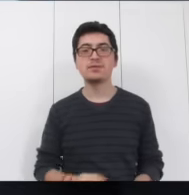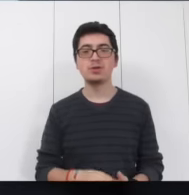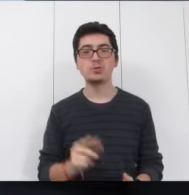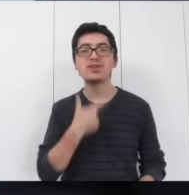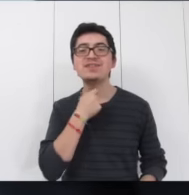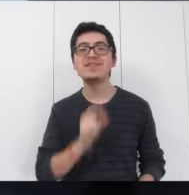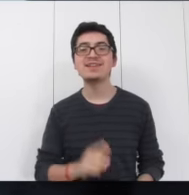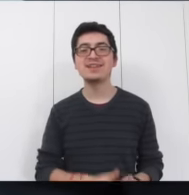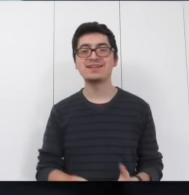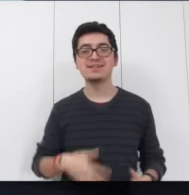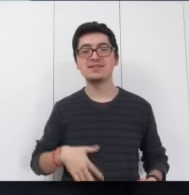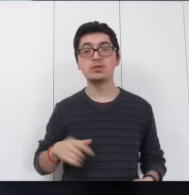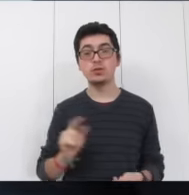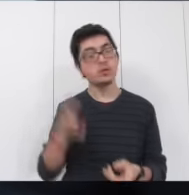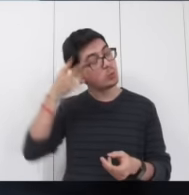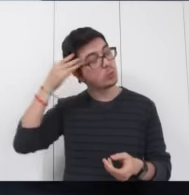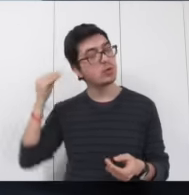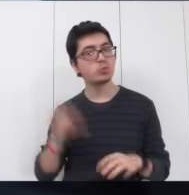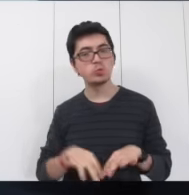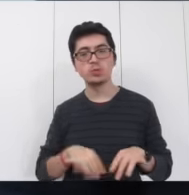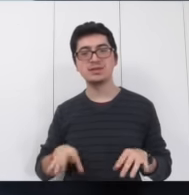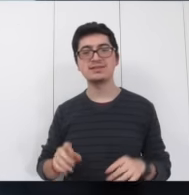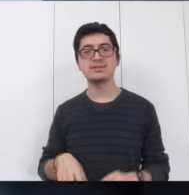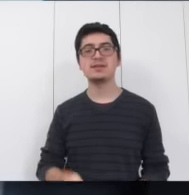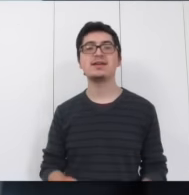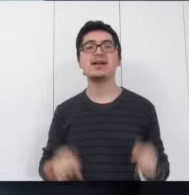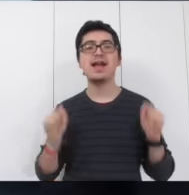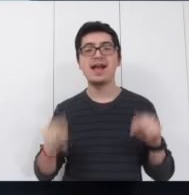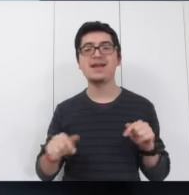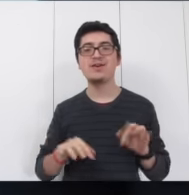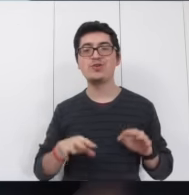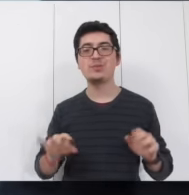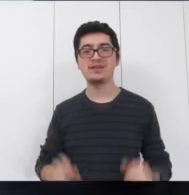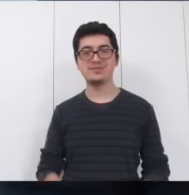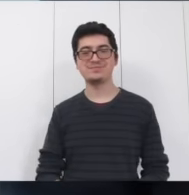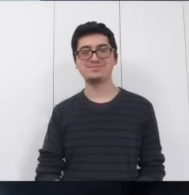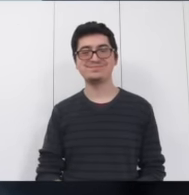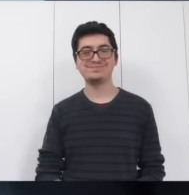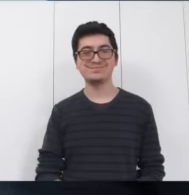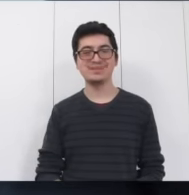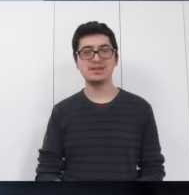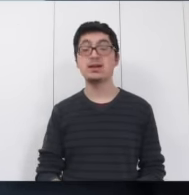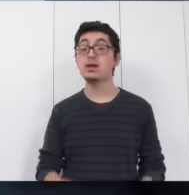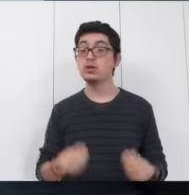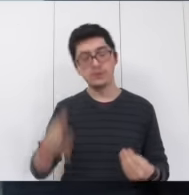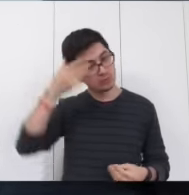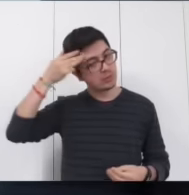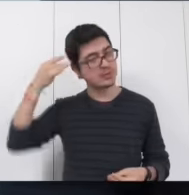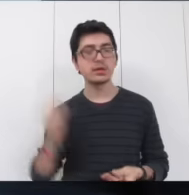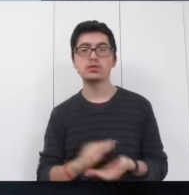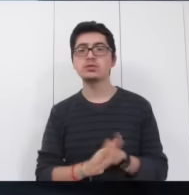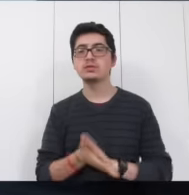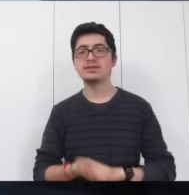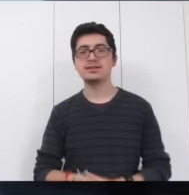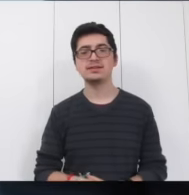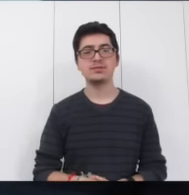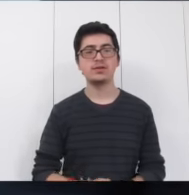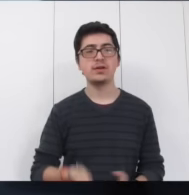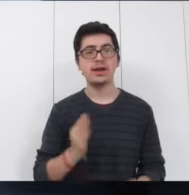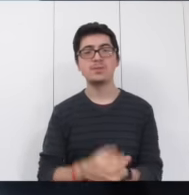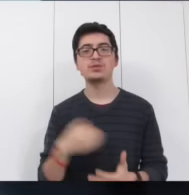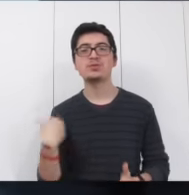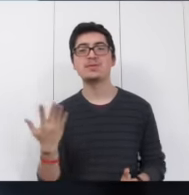Bueno chicos, espero que les haya gustado esta reseña. No olviden que cualquier duda o sugerencia me la dejan acá abajo en los comentarios. Así que no olviden seguirme en todas mis redes